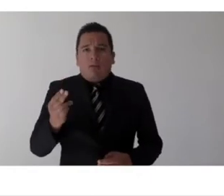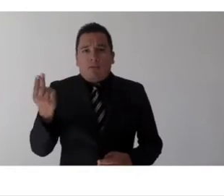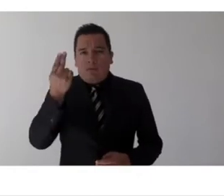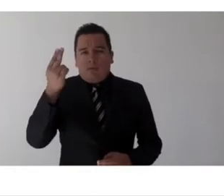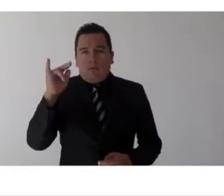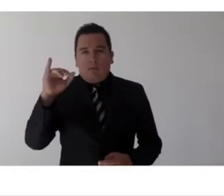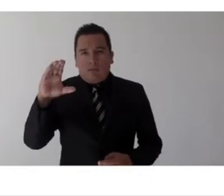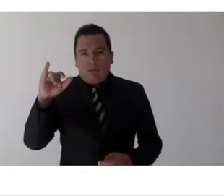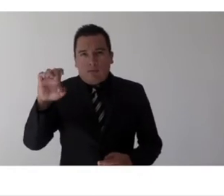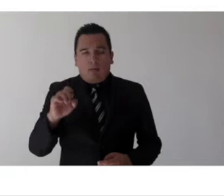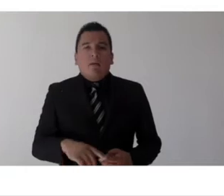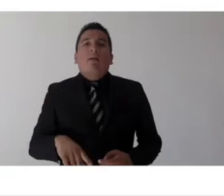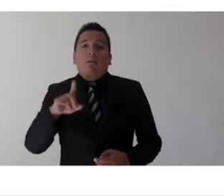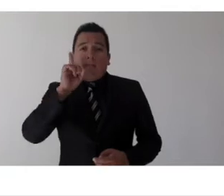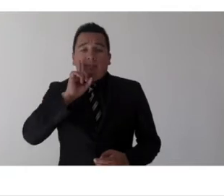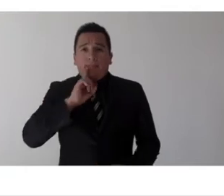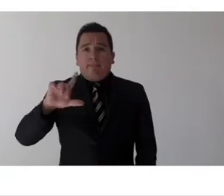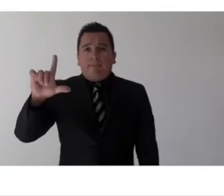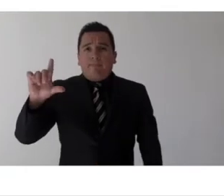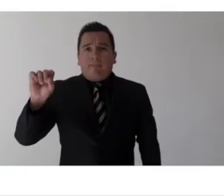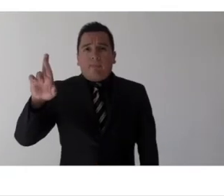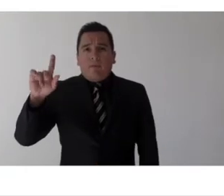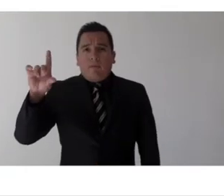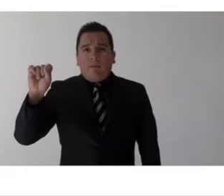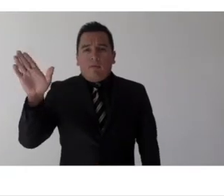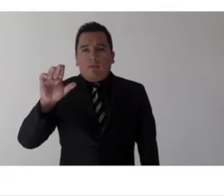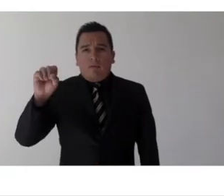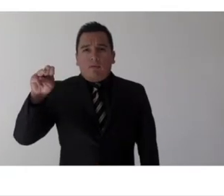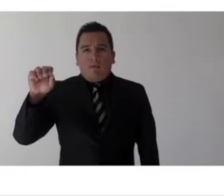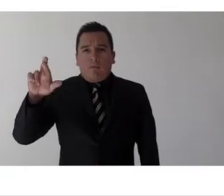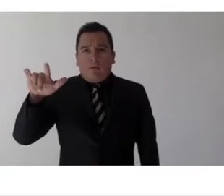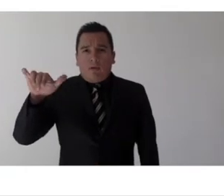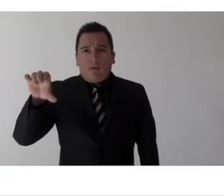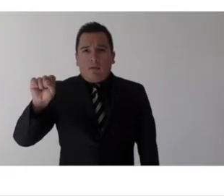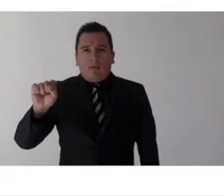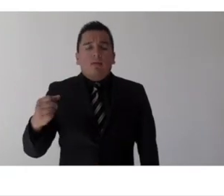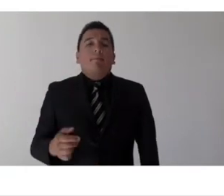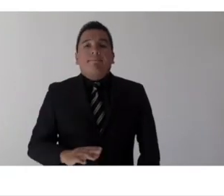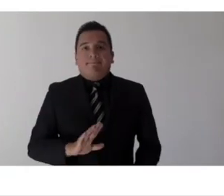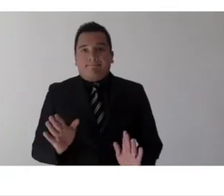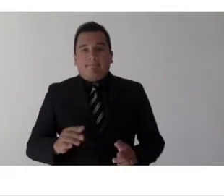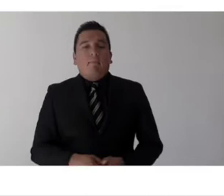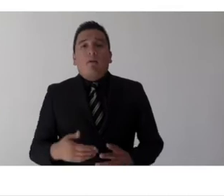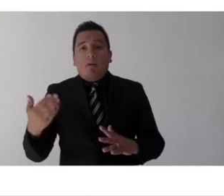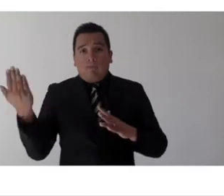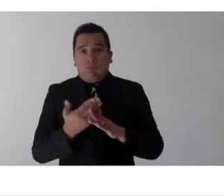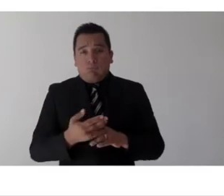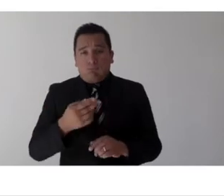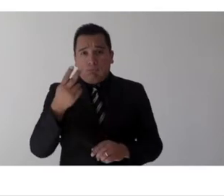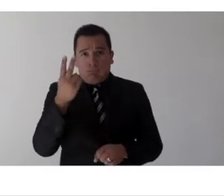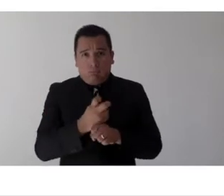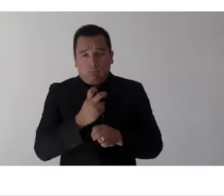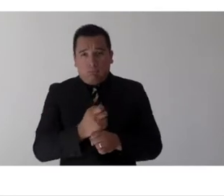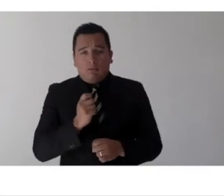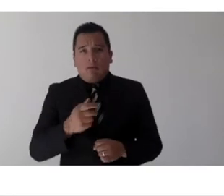que dirige la Red por la Rendición de Cuentas. En un segundo módulo hablamos de los temas de desigualdad, en un tercer módulo